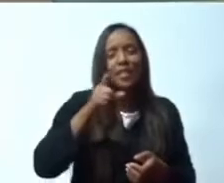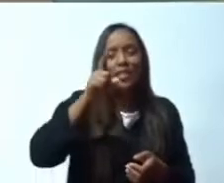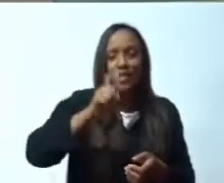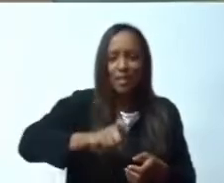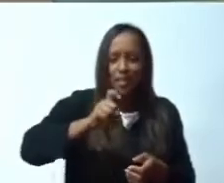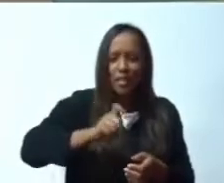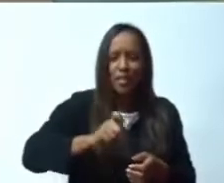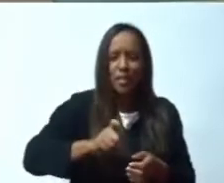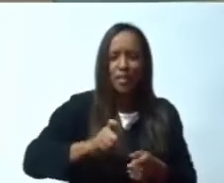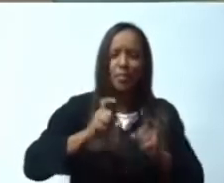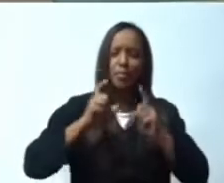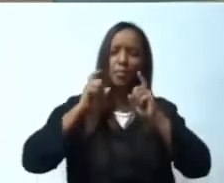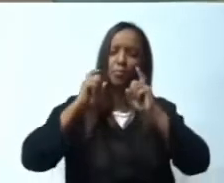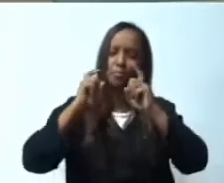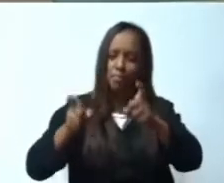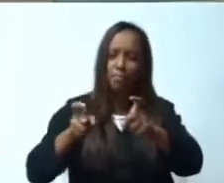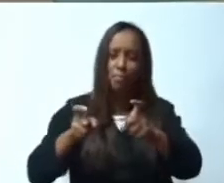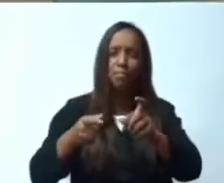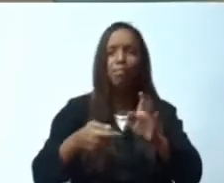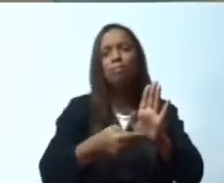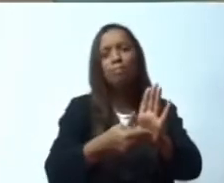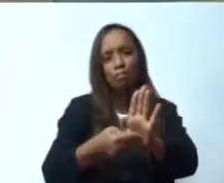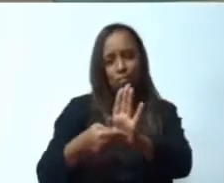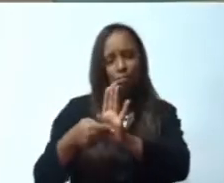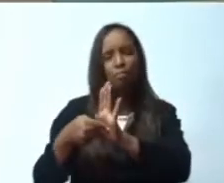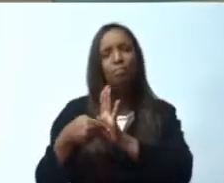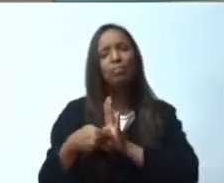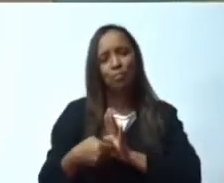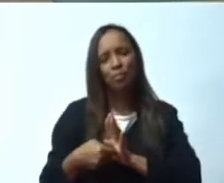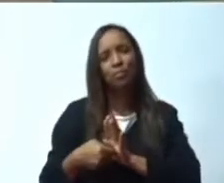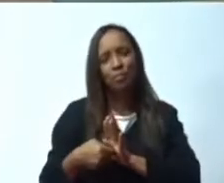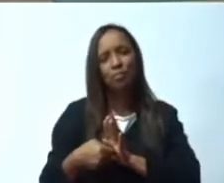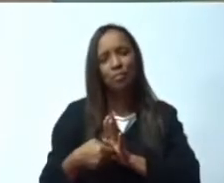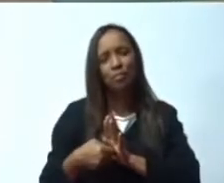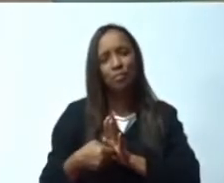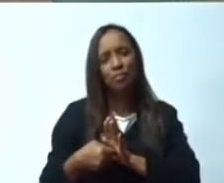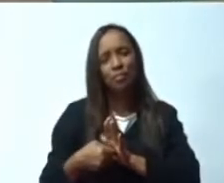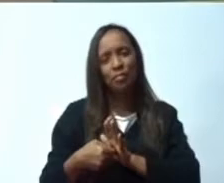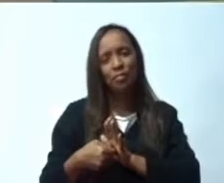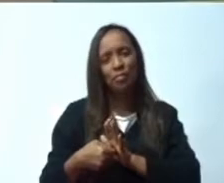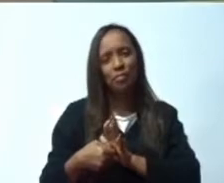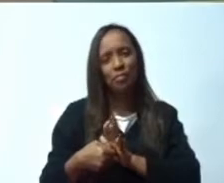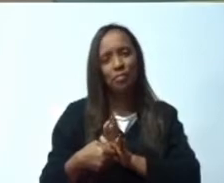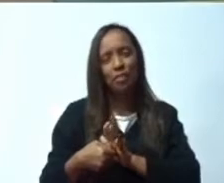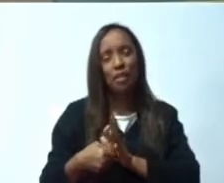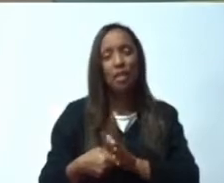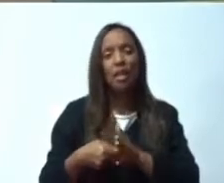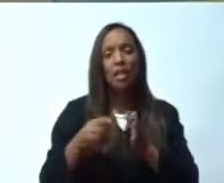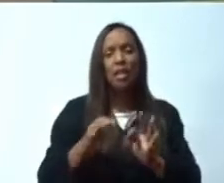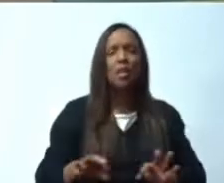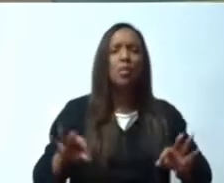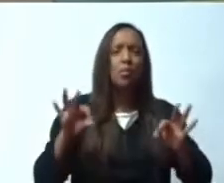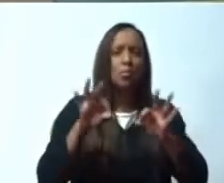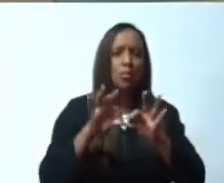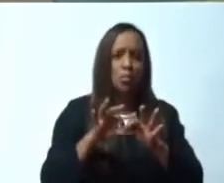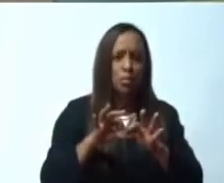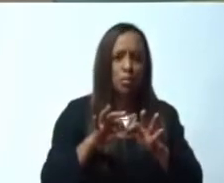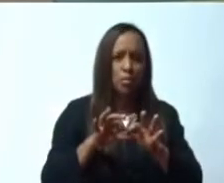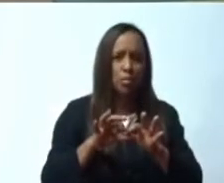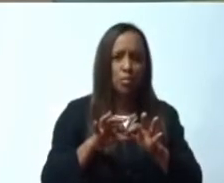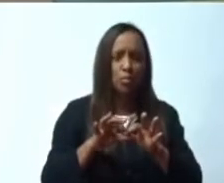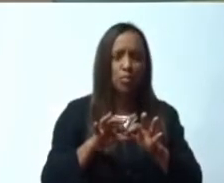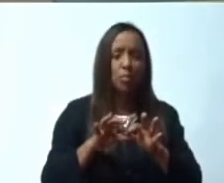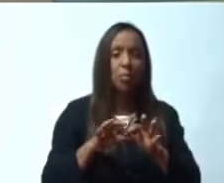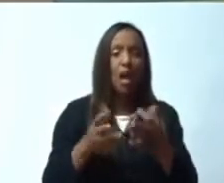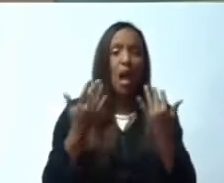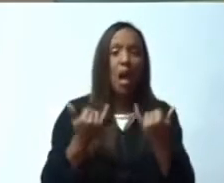reconocimientos son póstumos, pero yo entiendo que haríamos una gran justicia reconociendo en vida, reconociendo ahora que es joven y que puede